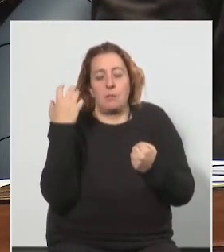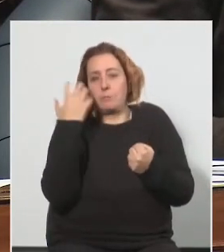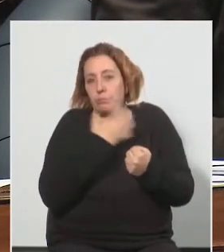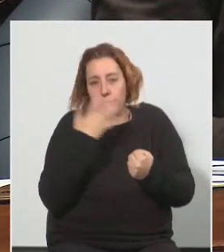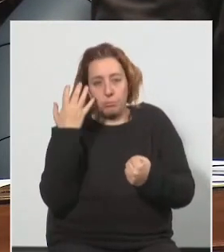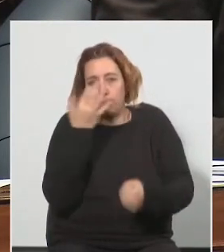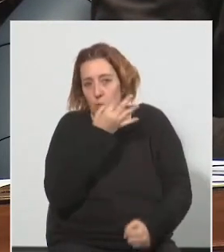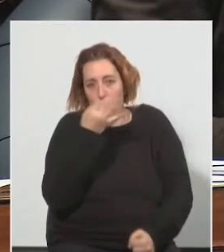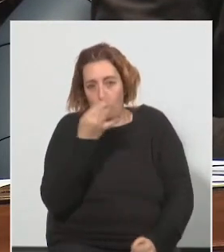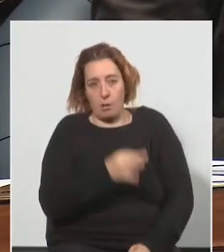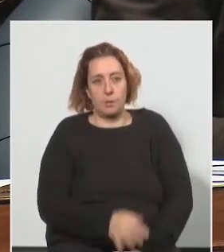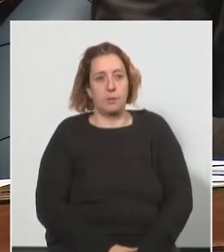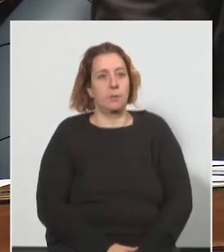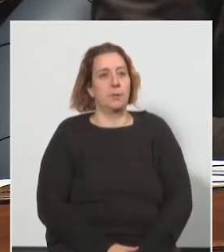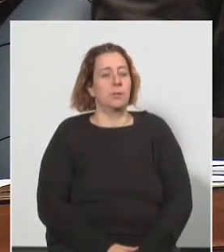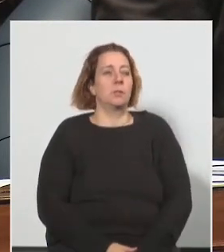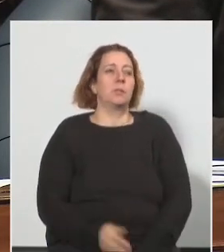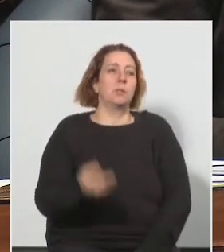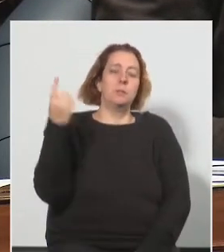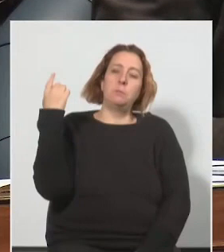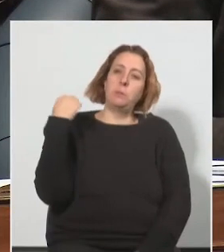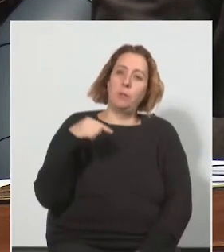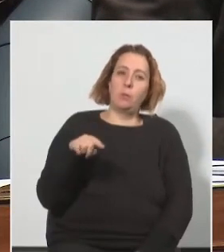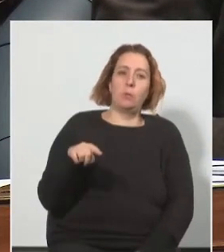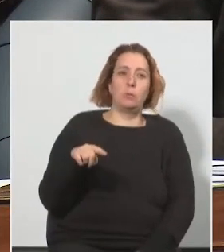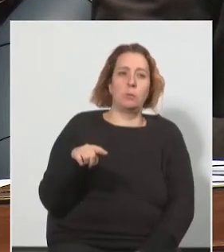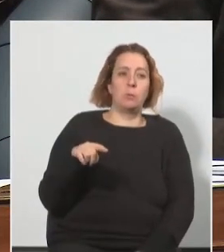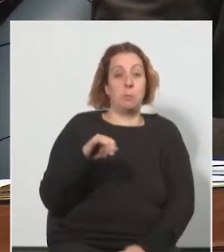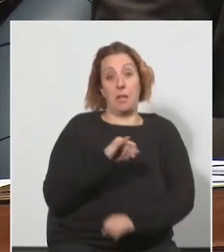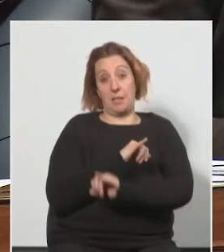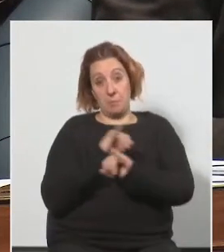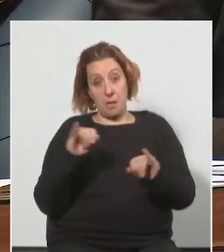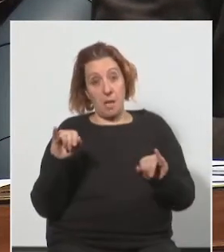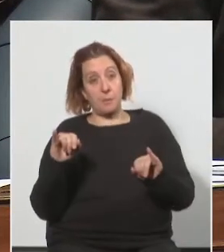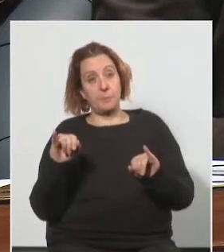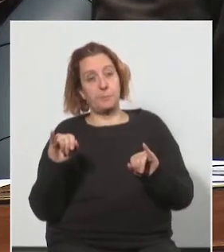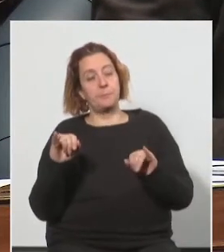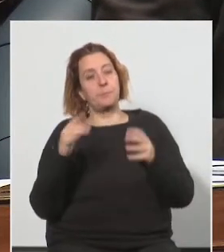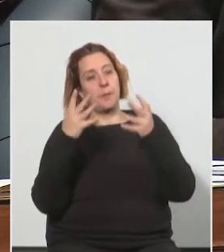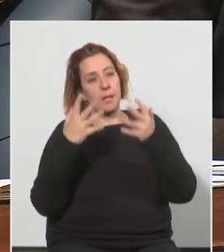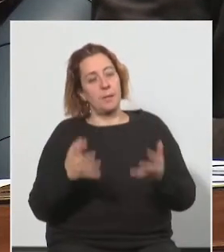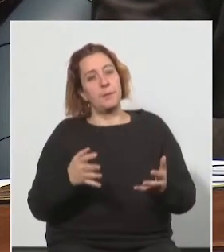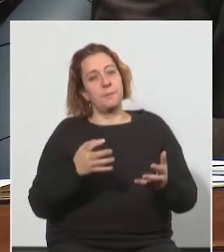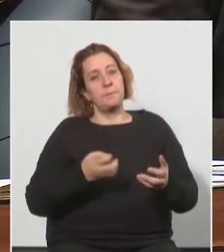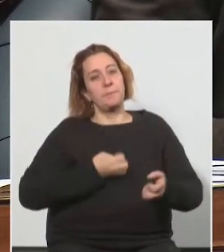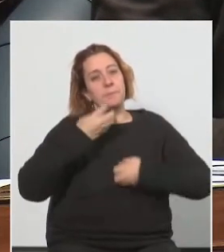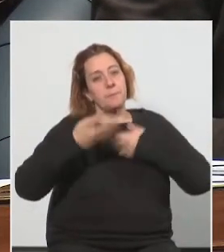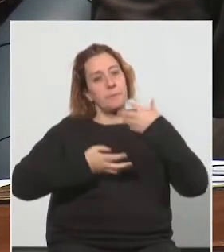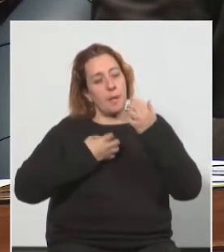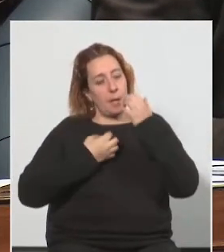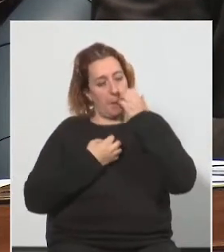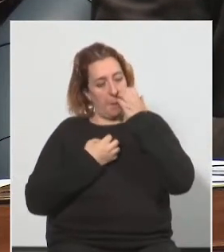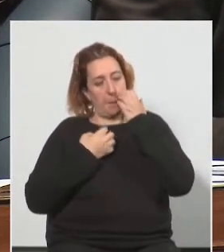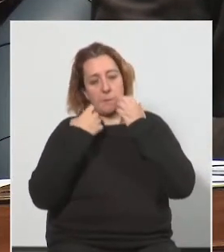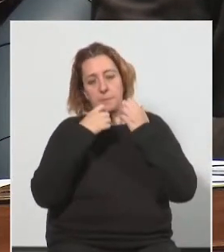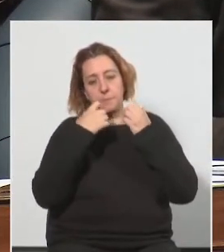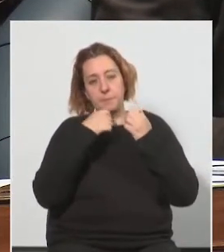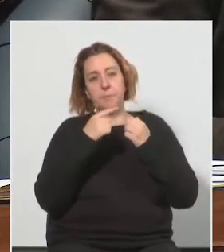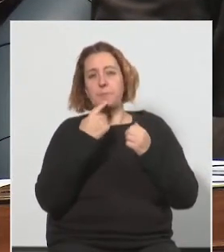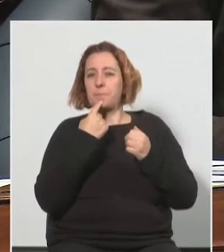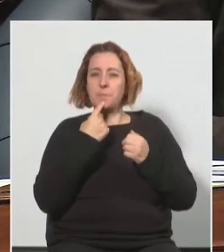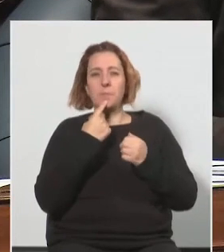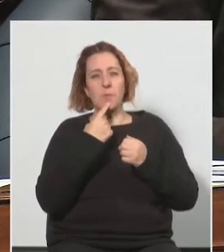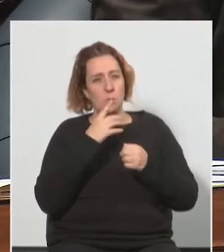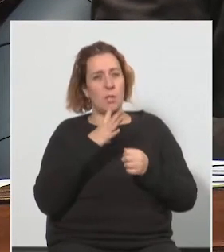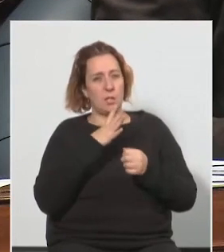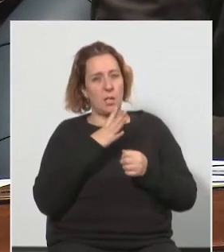de las drogas. Pero, para terminar, quiero expresar que nos quedan varias